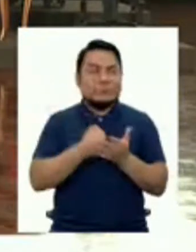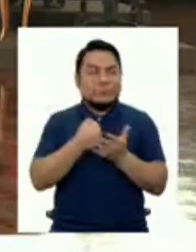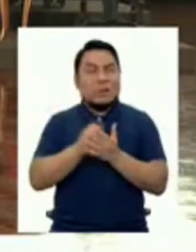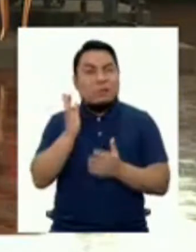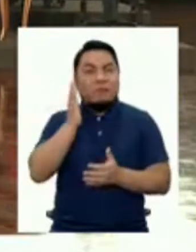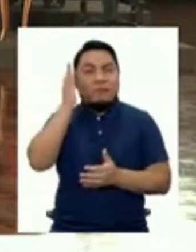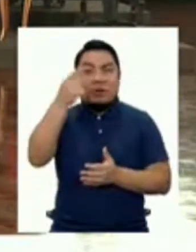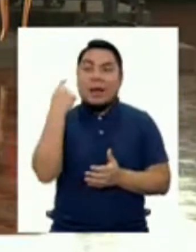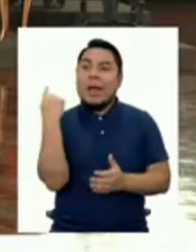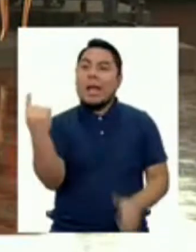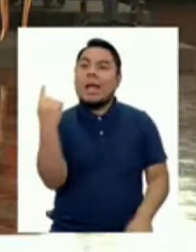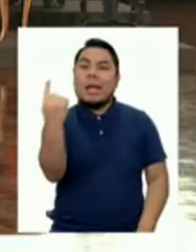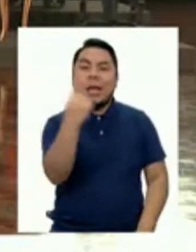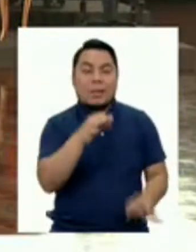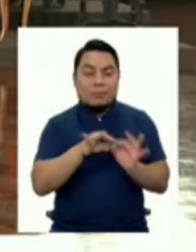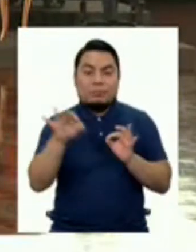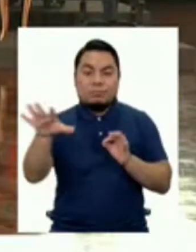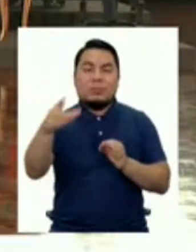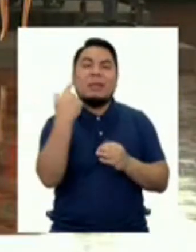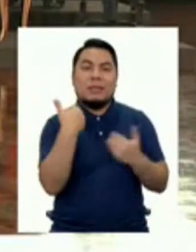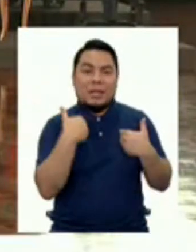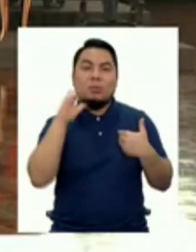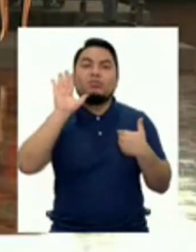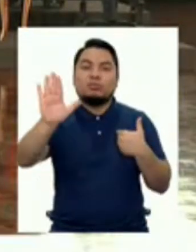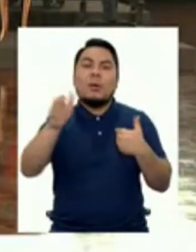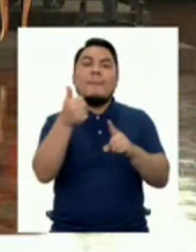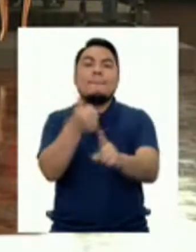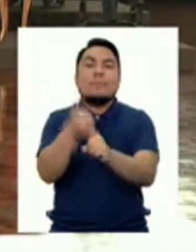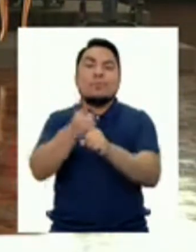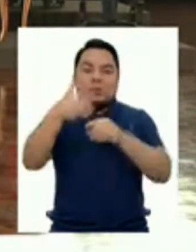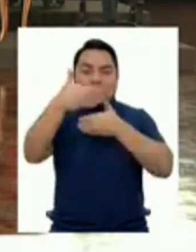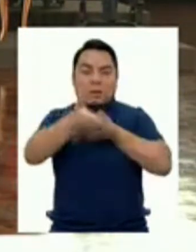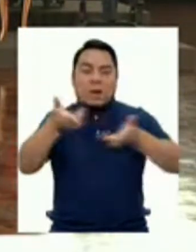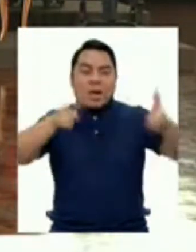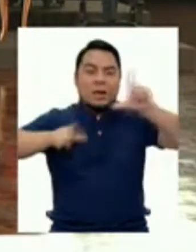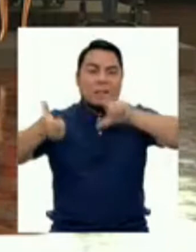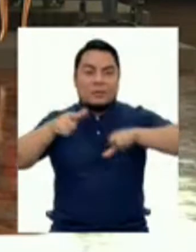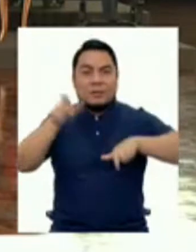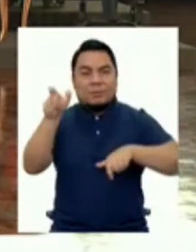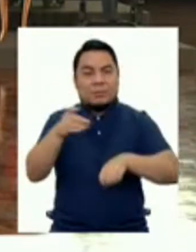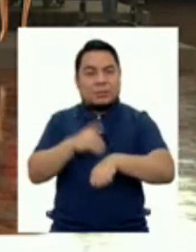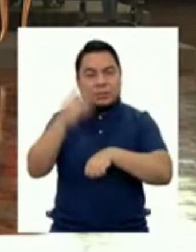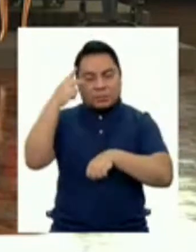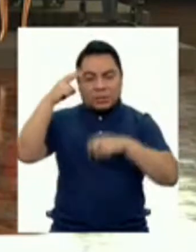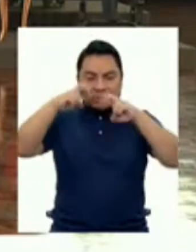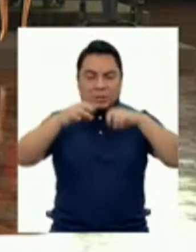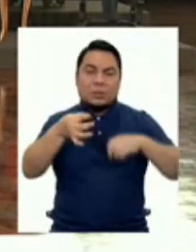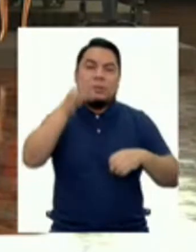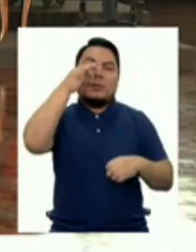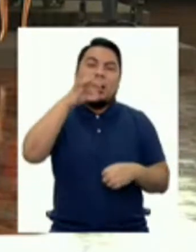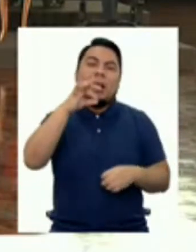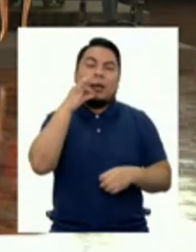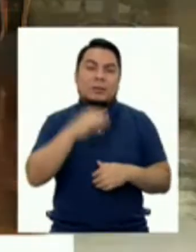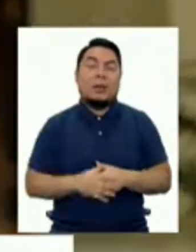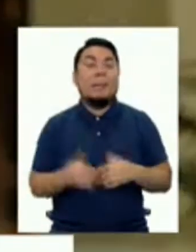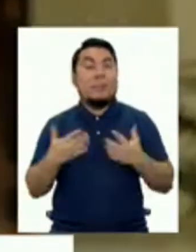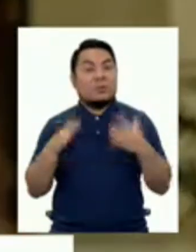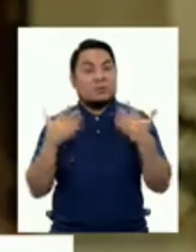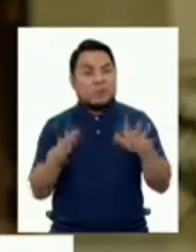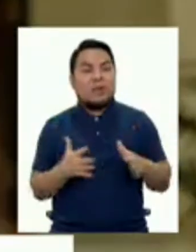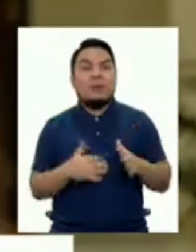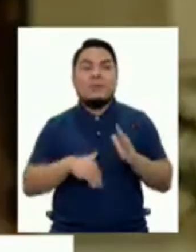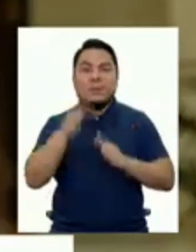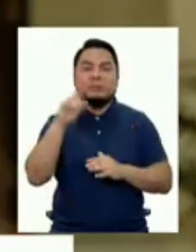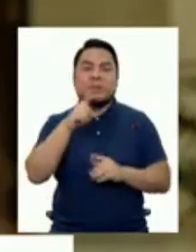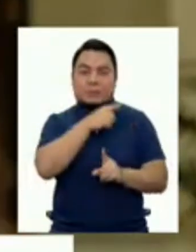país tenga un laboratorio con el personal calificado para hacer las pruebas moleculares. Pero ya vamos en más